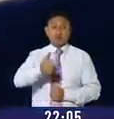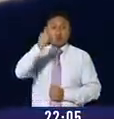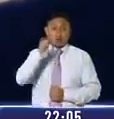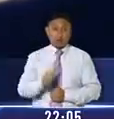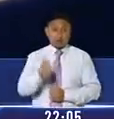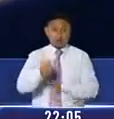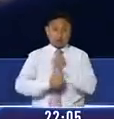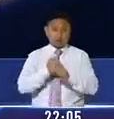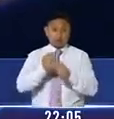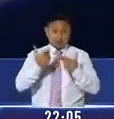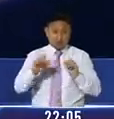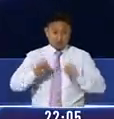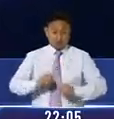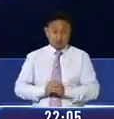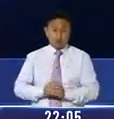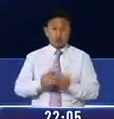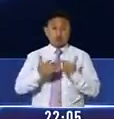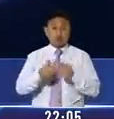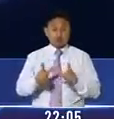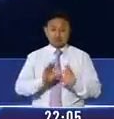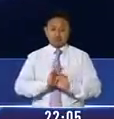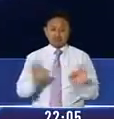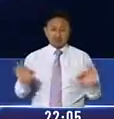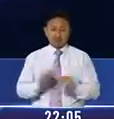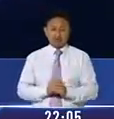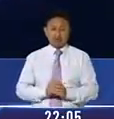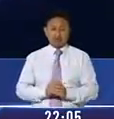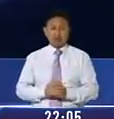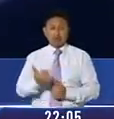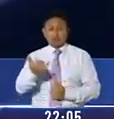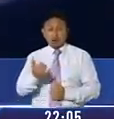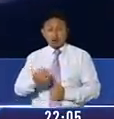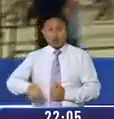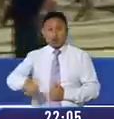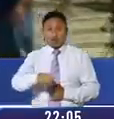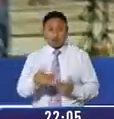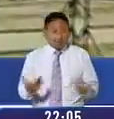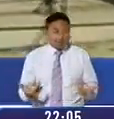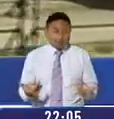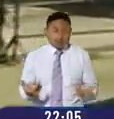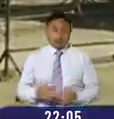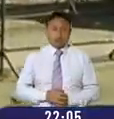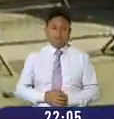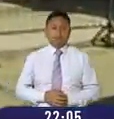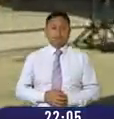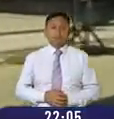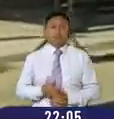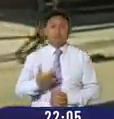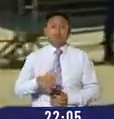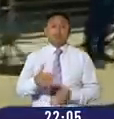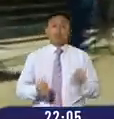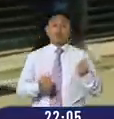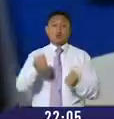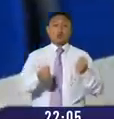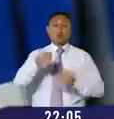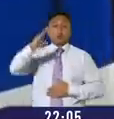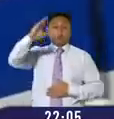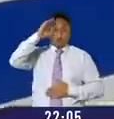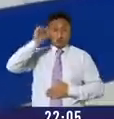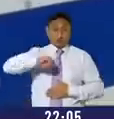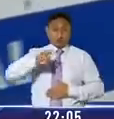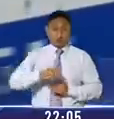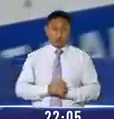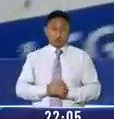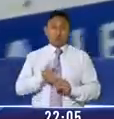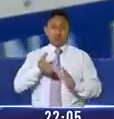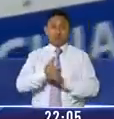nadie le dieron la libertad. Ya está contra la voluntad del señor. Mientras tanto, los vehículos de medicina legal continuaban ingresando al